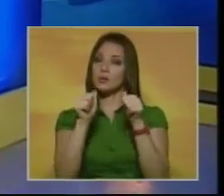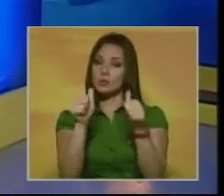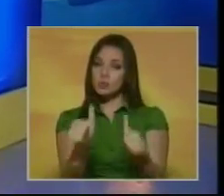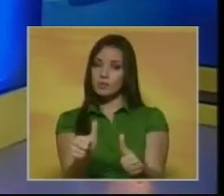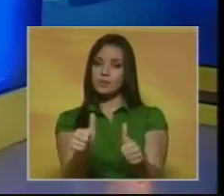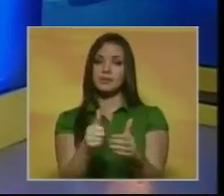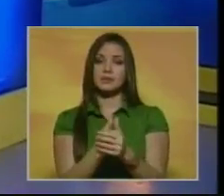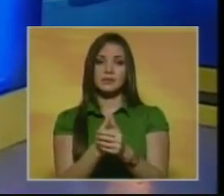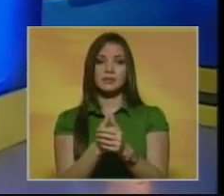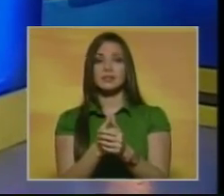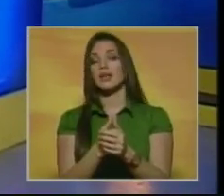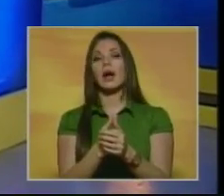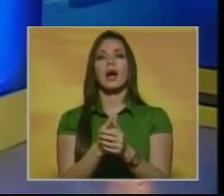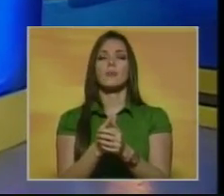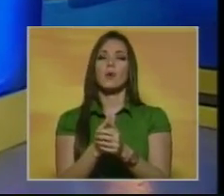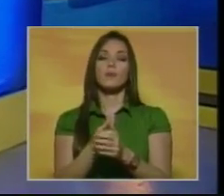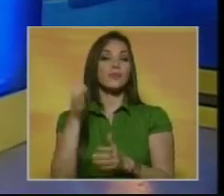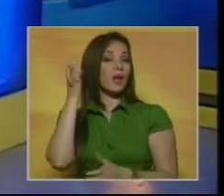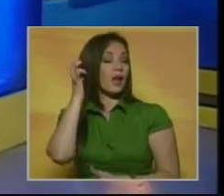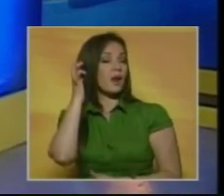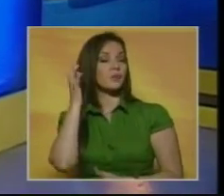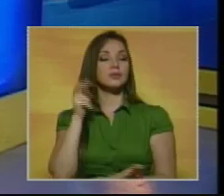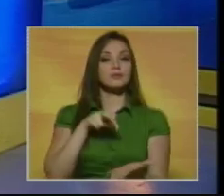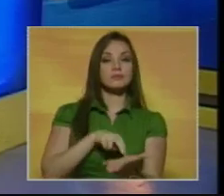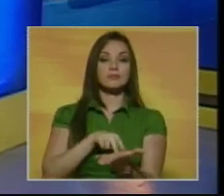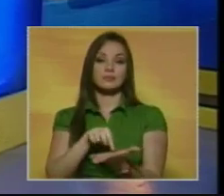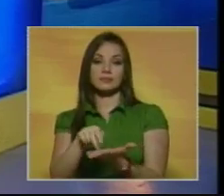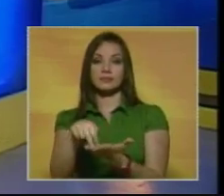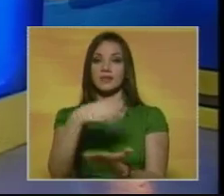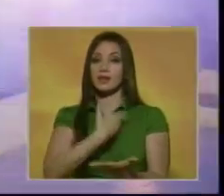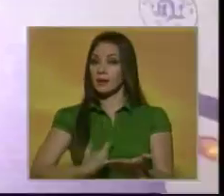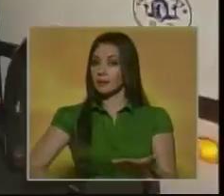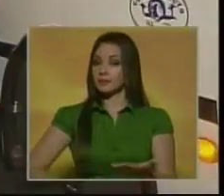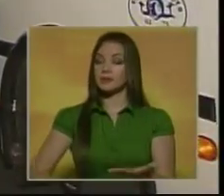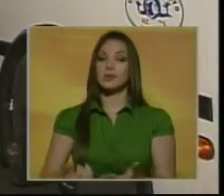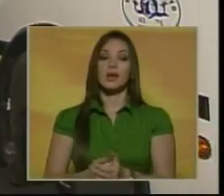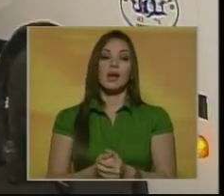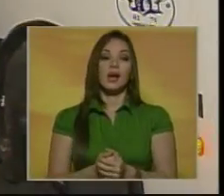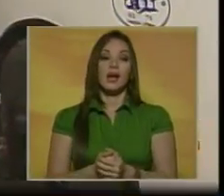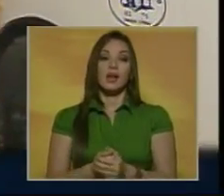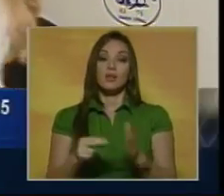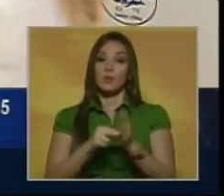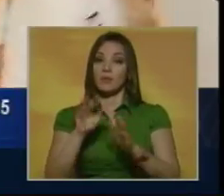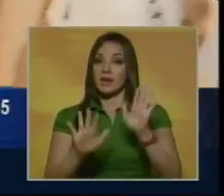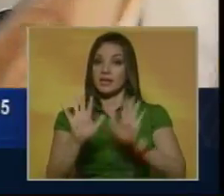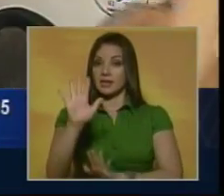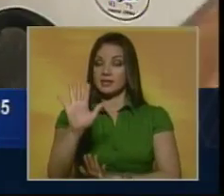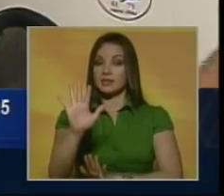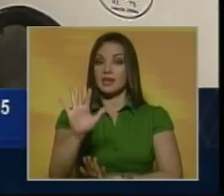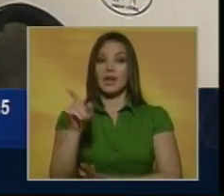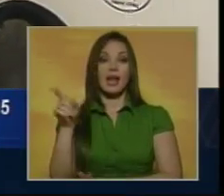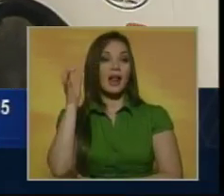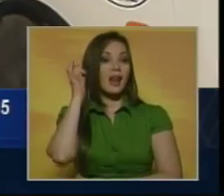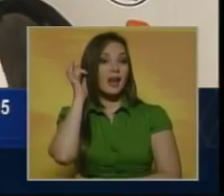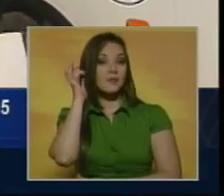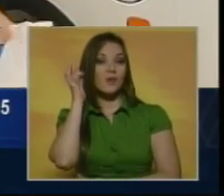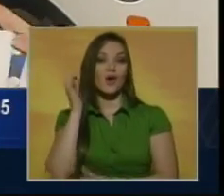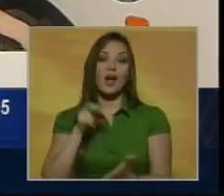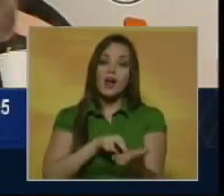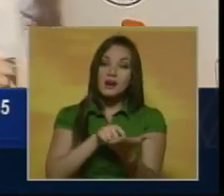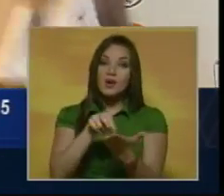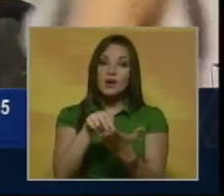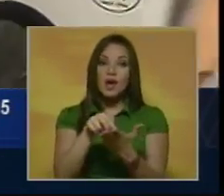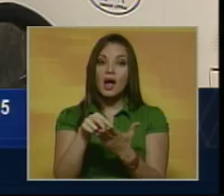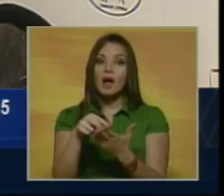con la gira de medios que realizaron las candidatas al Miss Venezuela 2015. Este lunes las candidatas al Miss Venezuela hicieron su acostumbrado recorrido